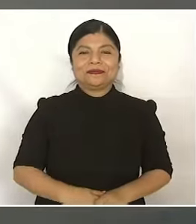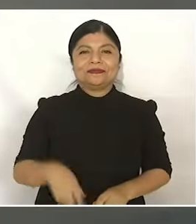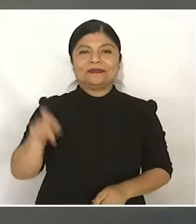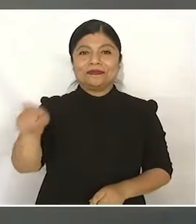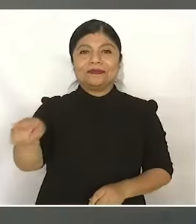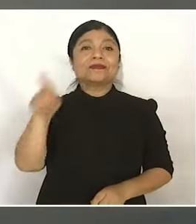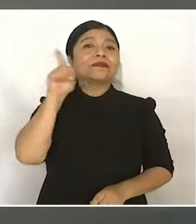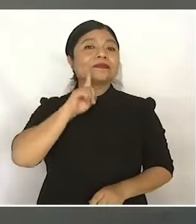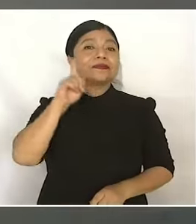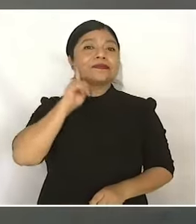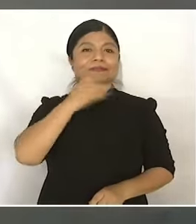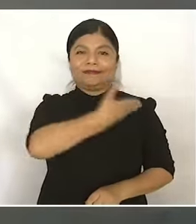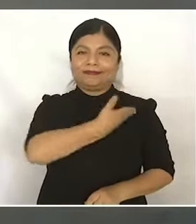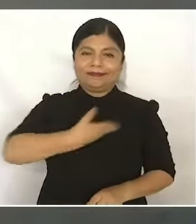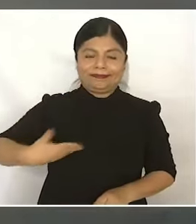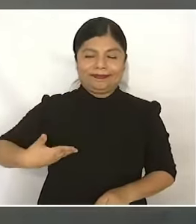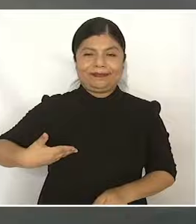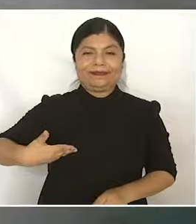¡Presidenta!